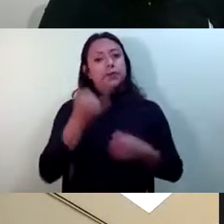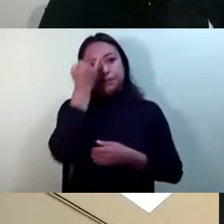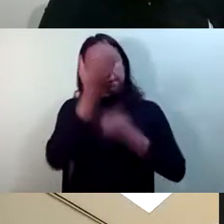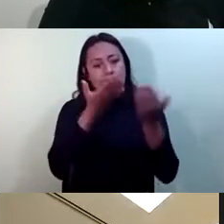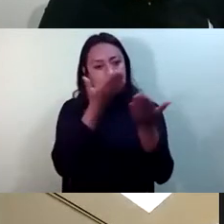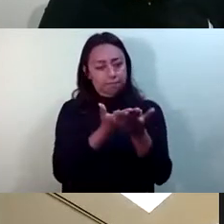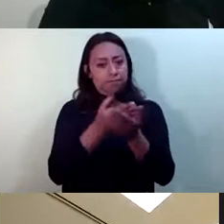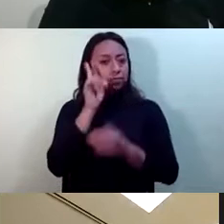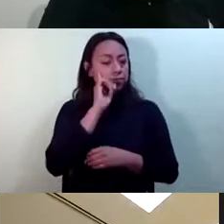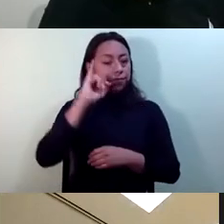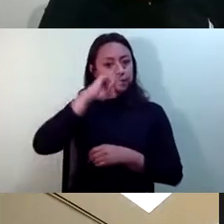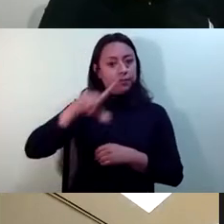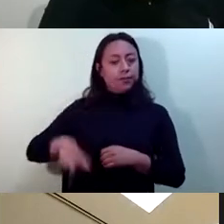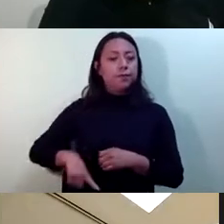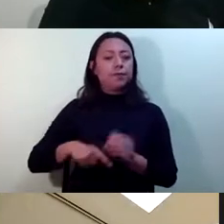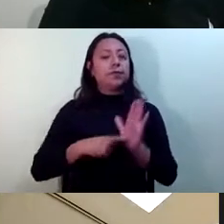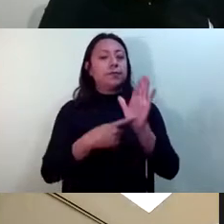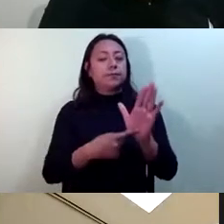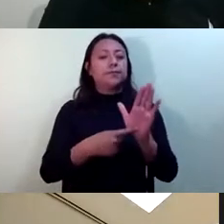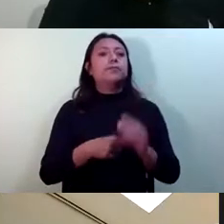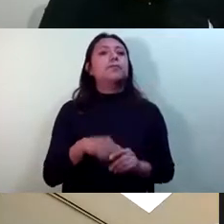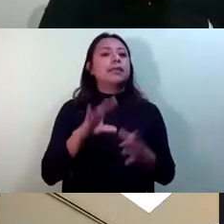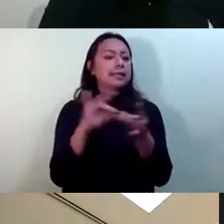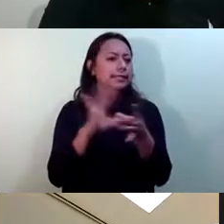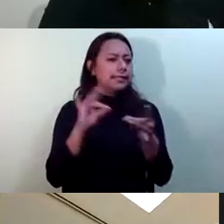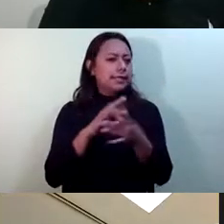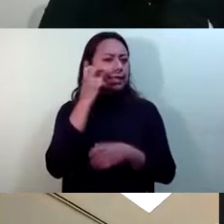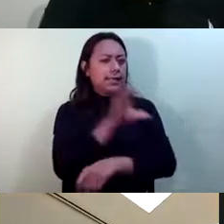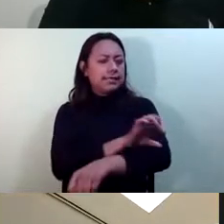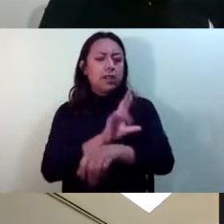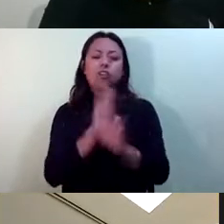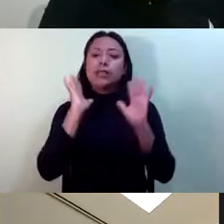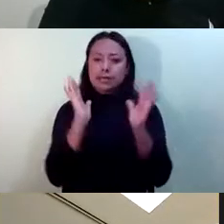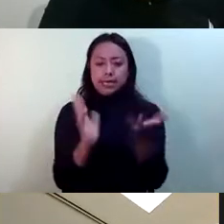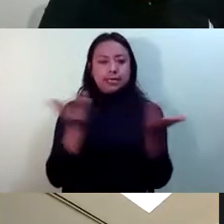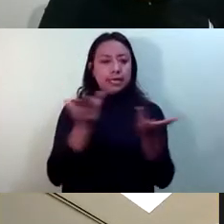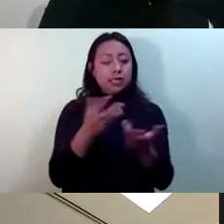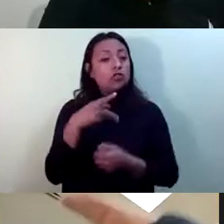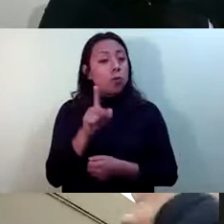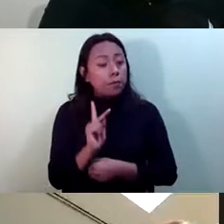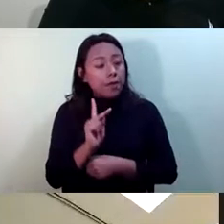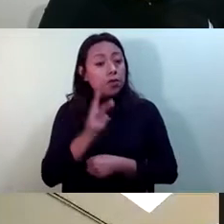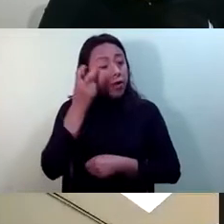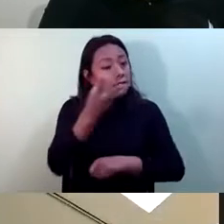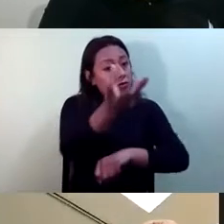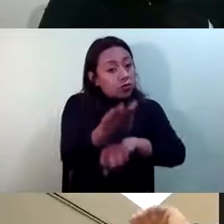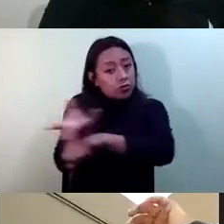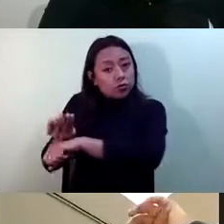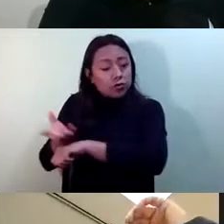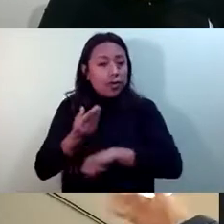de la jefa de gobierno se expone que dicha coordinación se llevó a cabo. No obstante, dichos ajustes